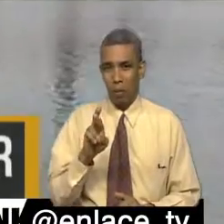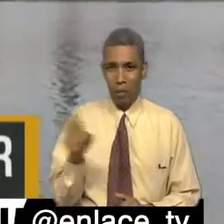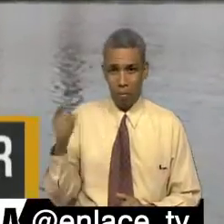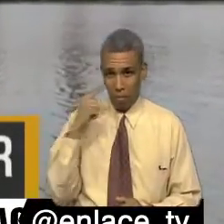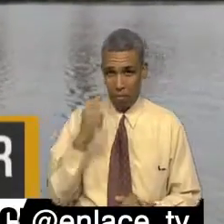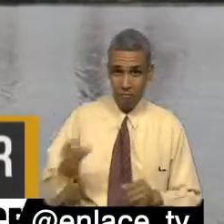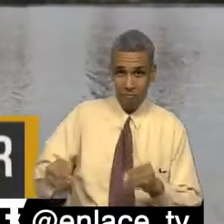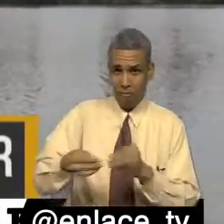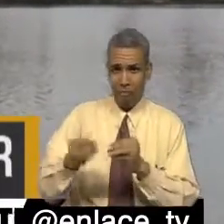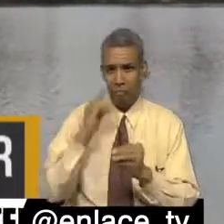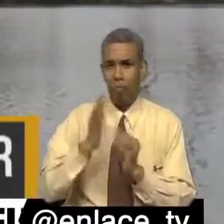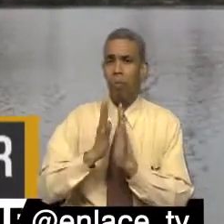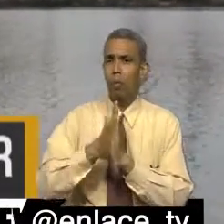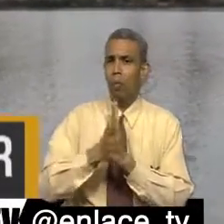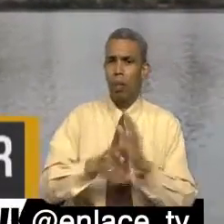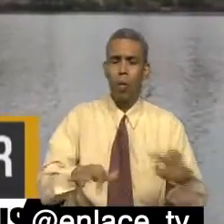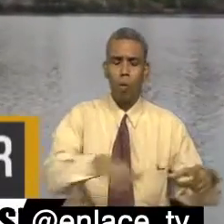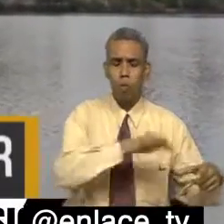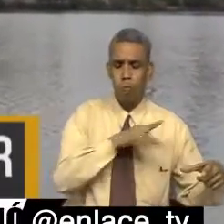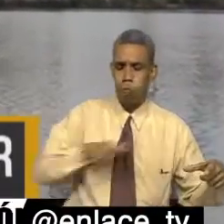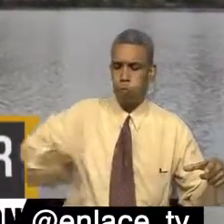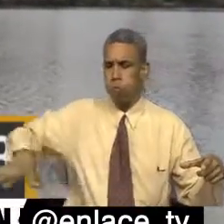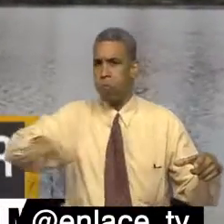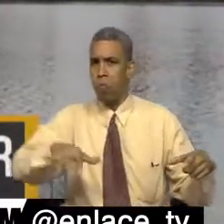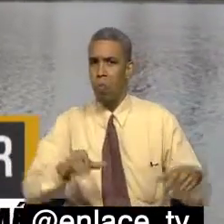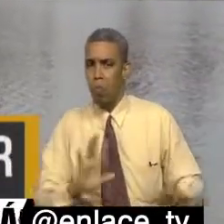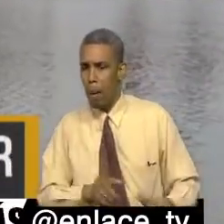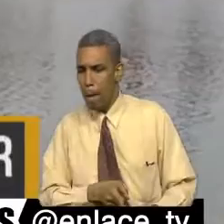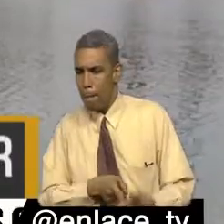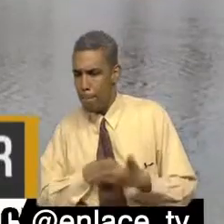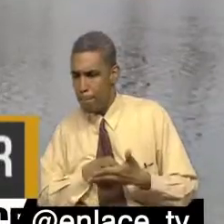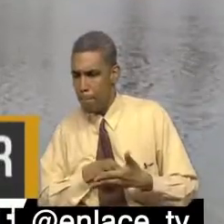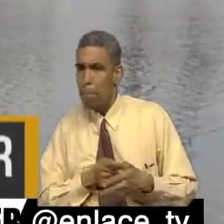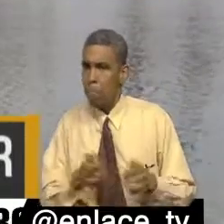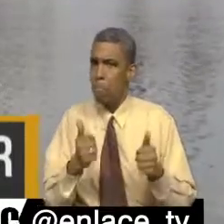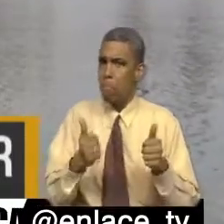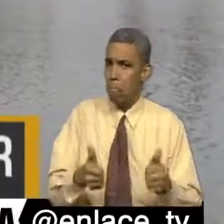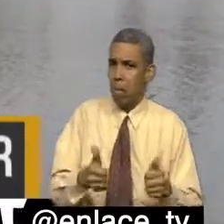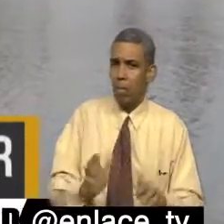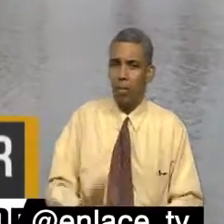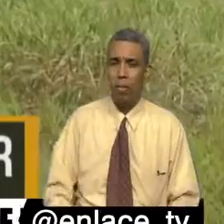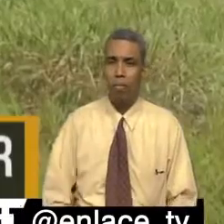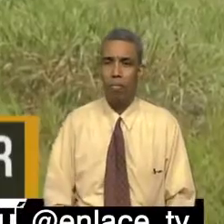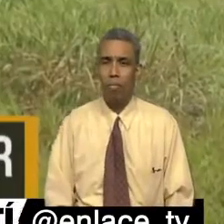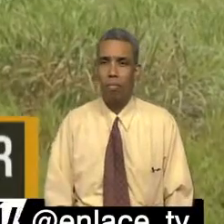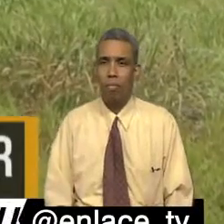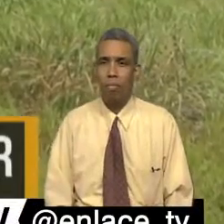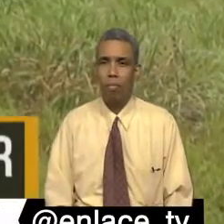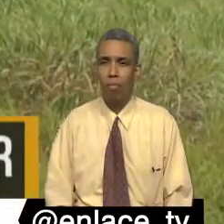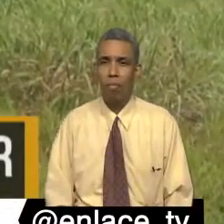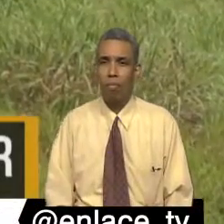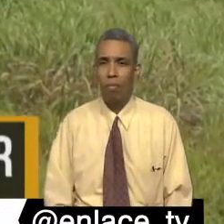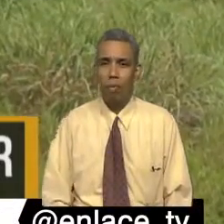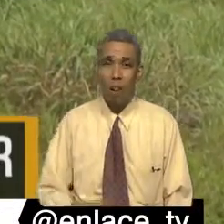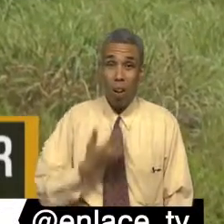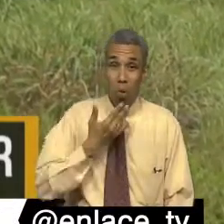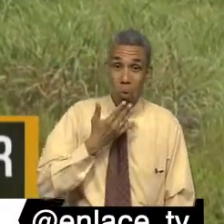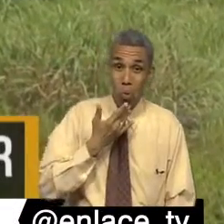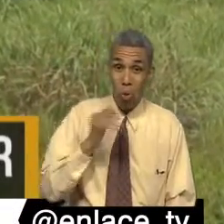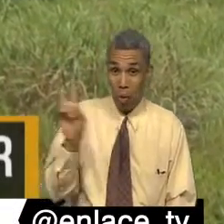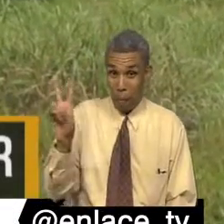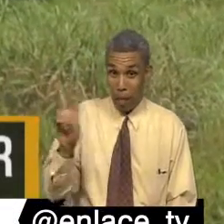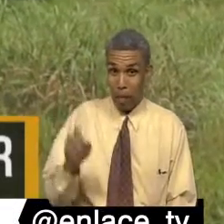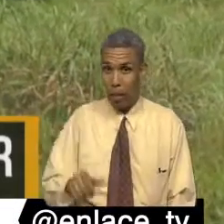Pesca, afirmó que la ciénaga superficialmente se encuentra en mejor estado que en otras épocas. Tiene un color verdoso, característica de